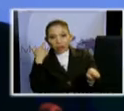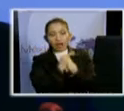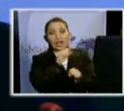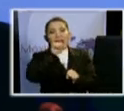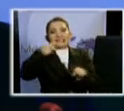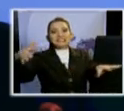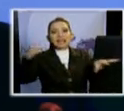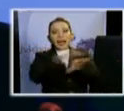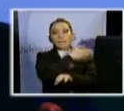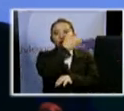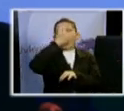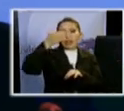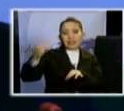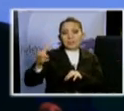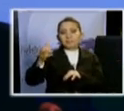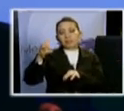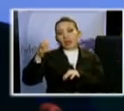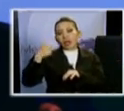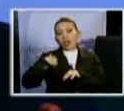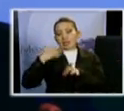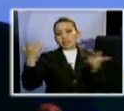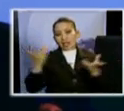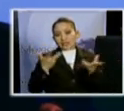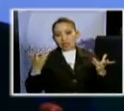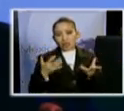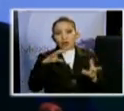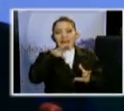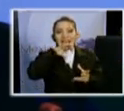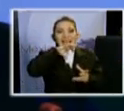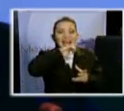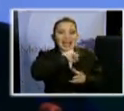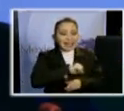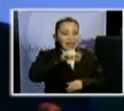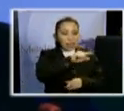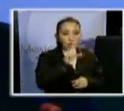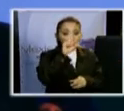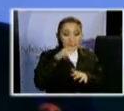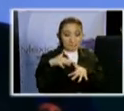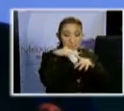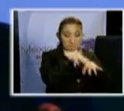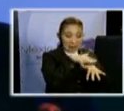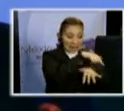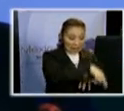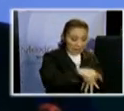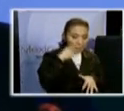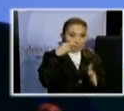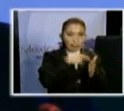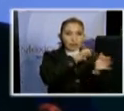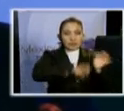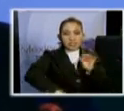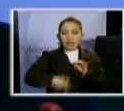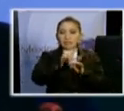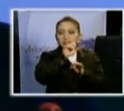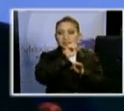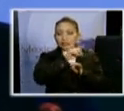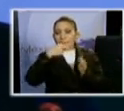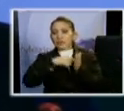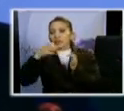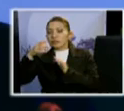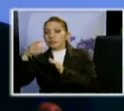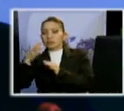que el cambio climático está generando un calentamiento de los océanos y de hecho entre 1917 y